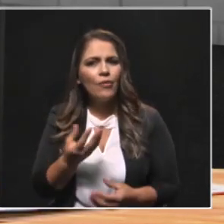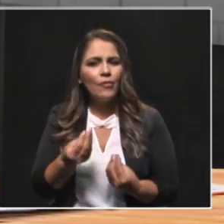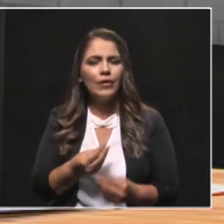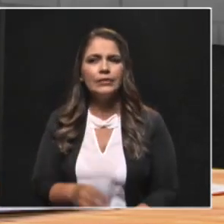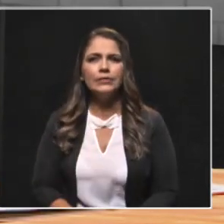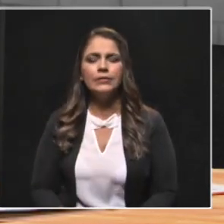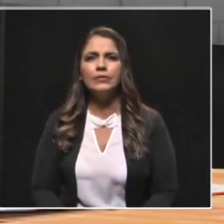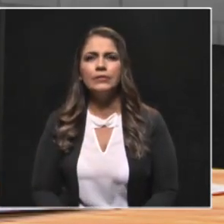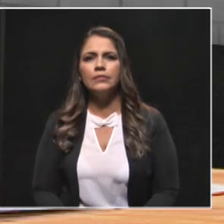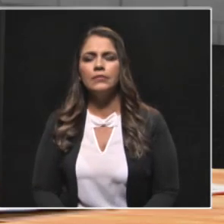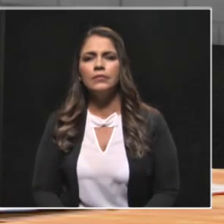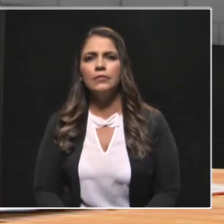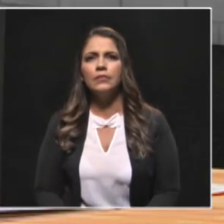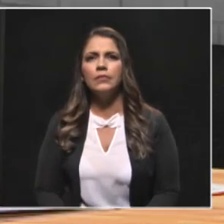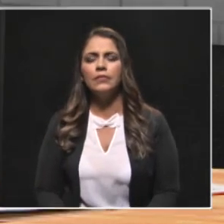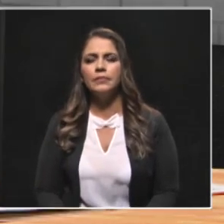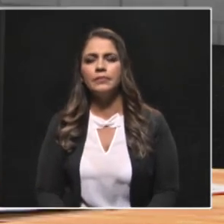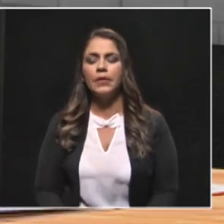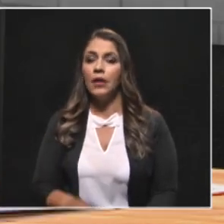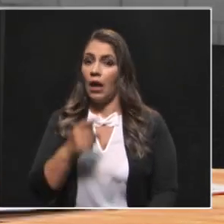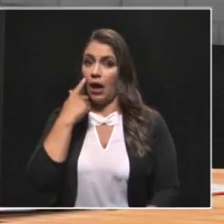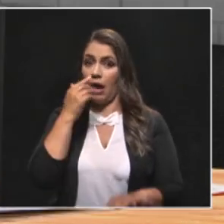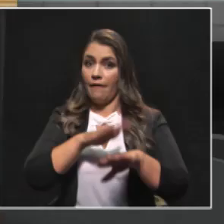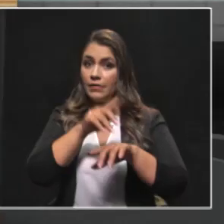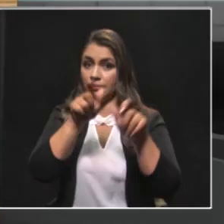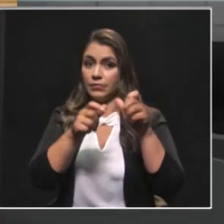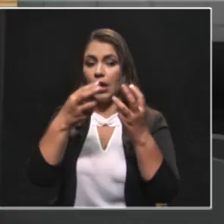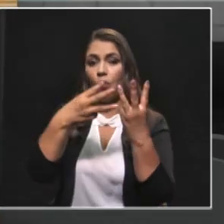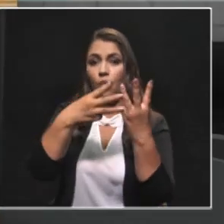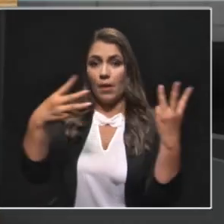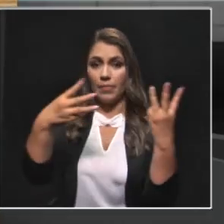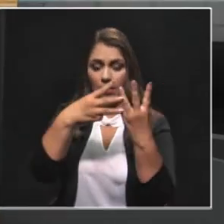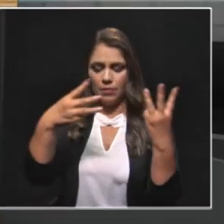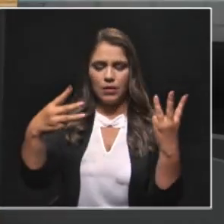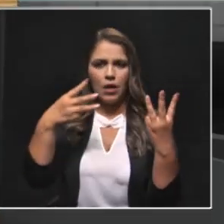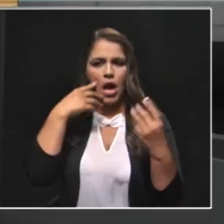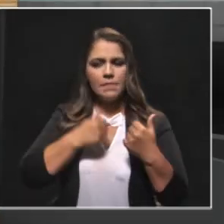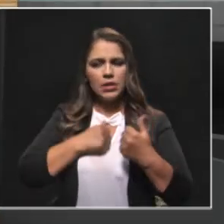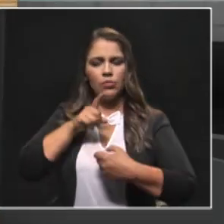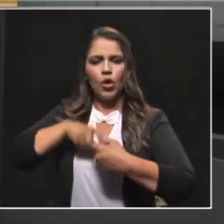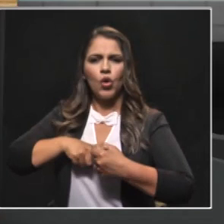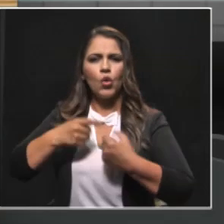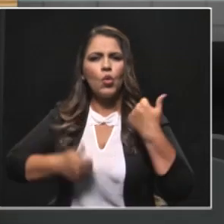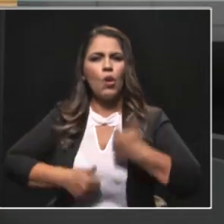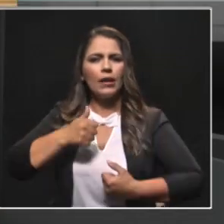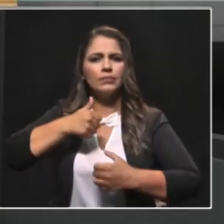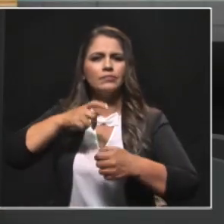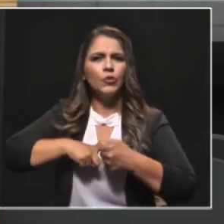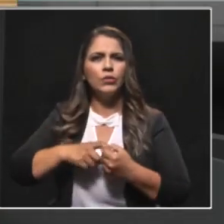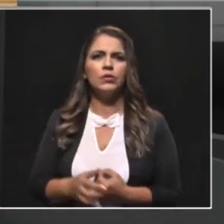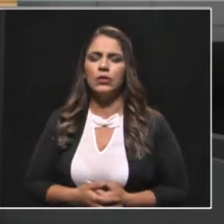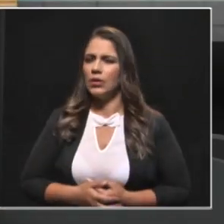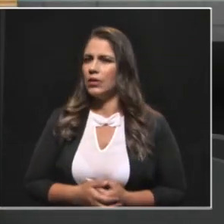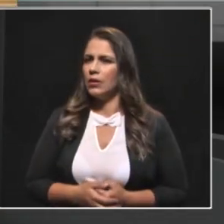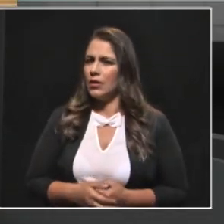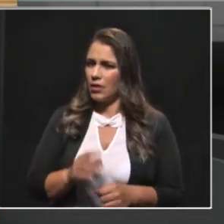Por eso siempre recomendamos a la gente que siempre esté consultando en la página de la registraduría cuál es su puesto de votación para que revise si